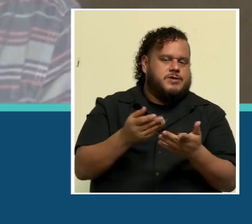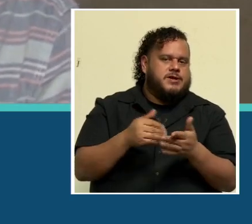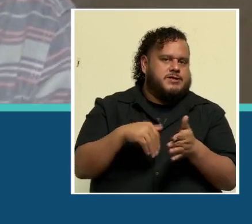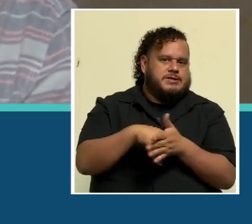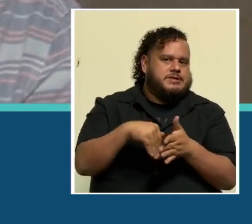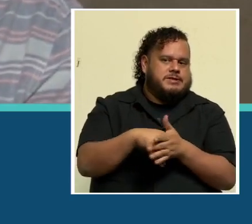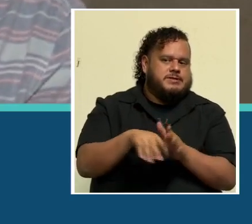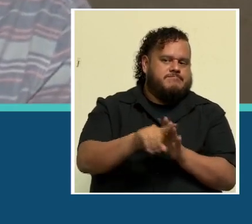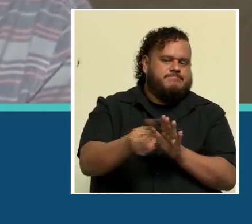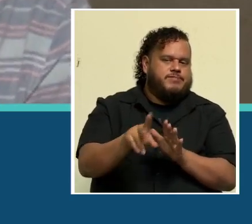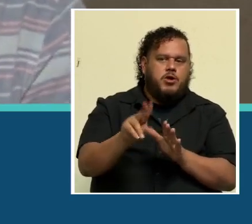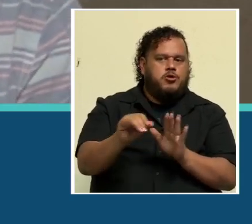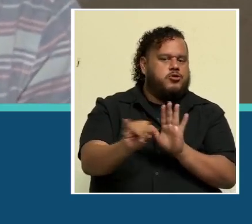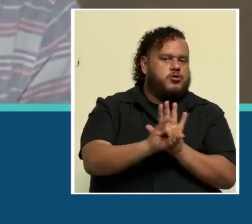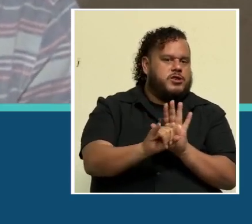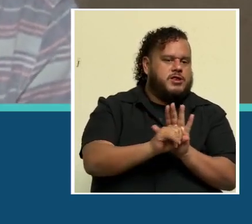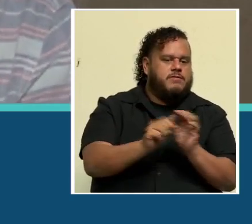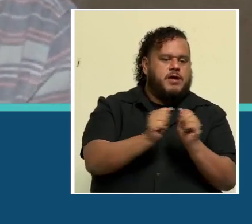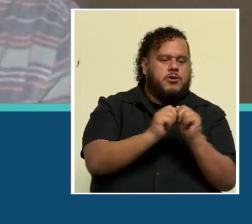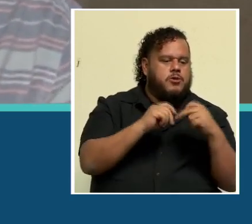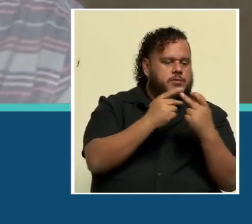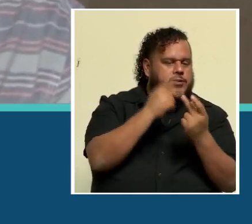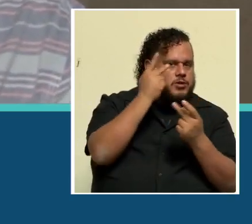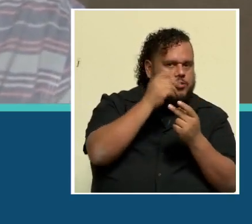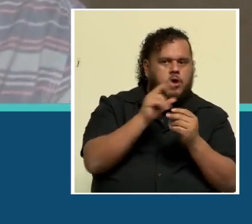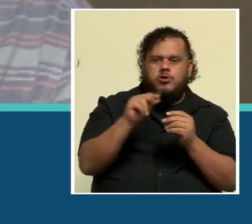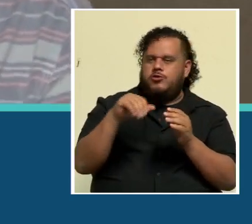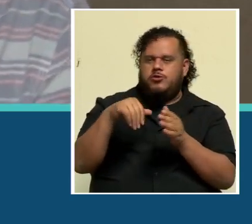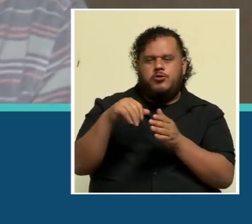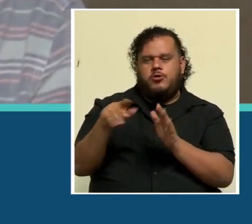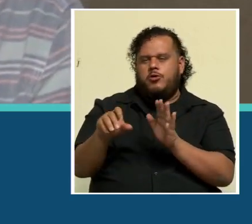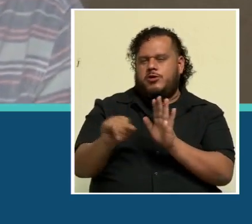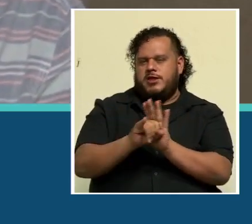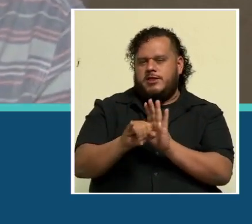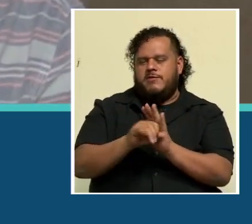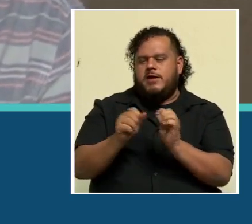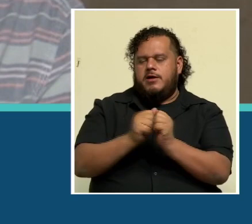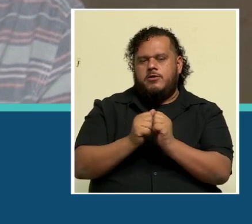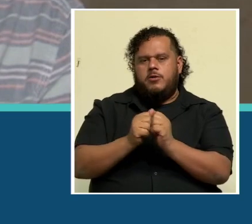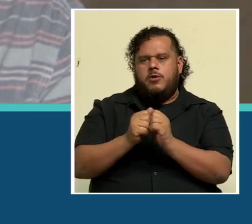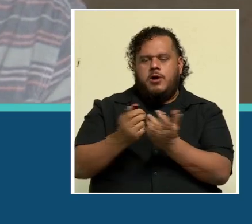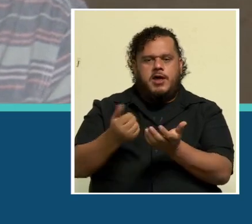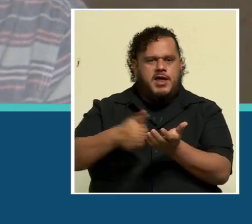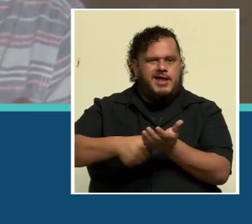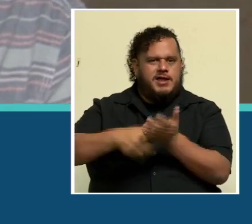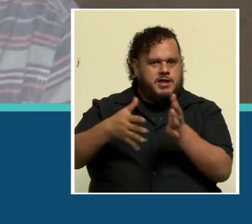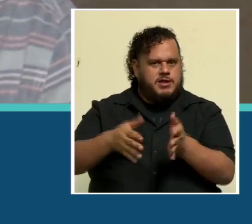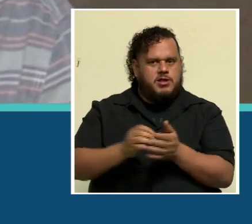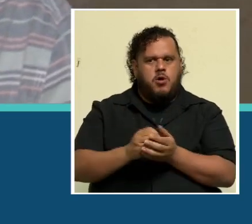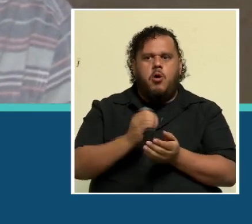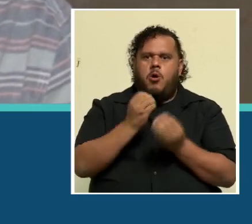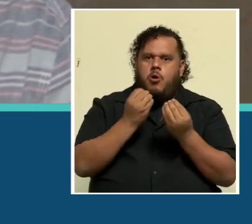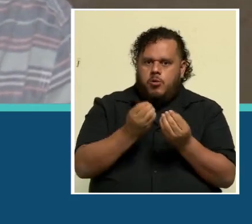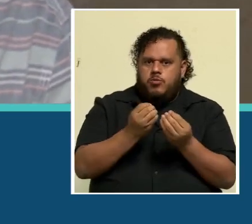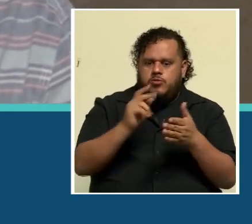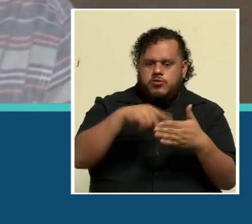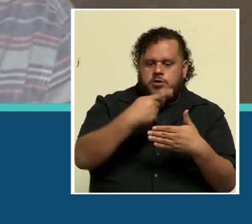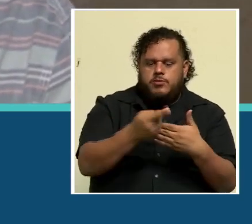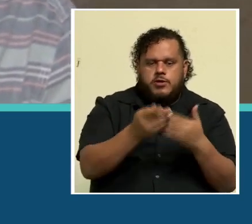bueno, no se identifican o con el partido o con la candidatura, o mucha de la oferta electoral le parece desconocida,